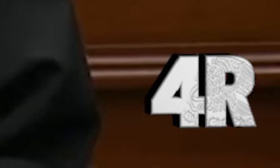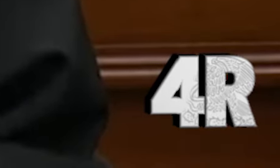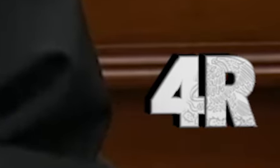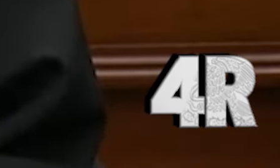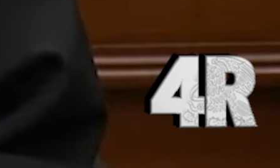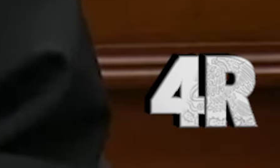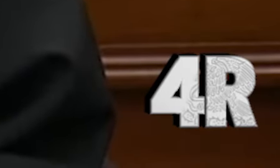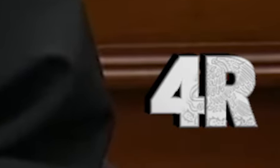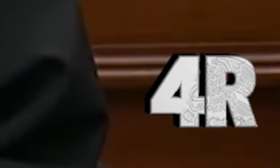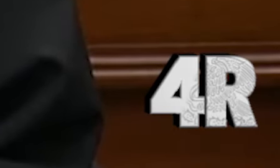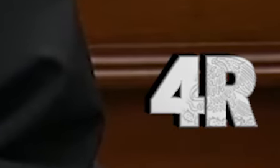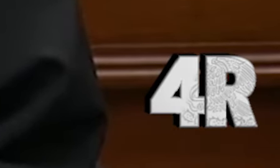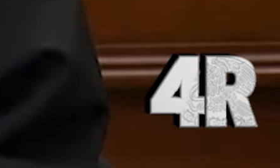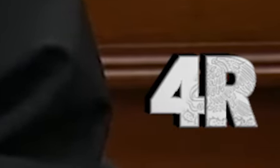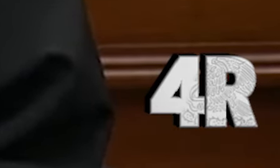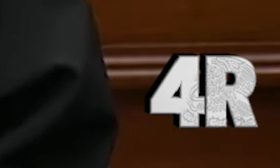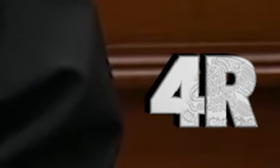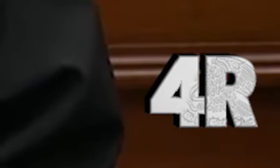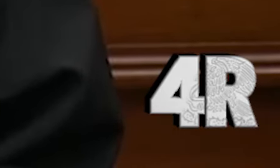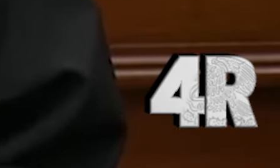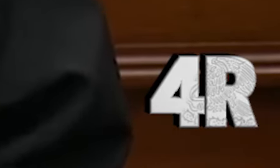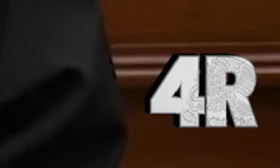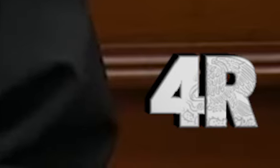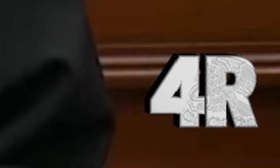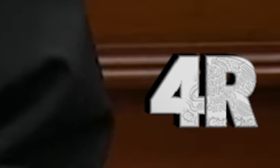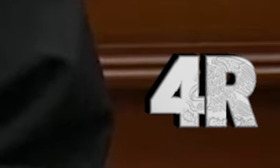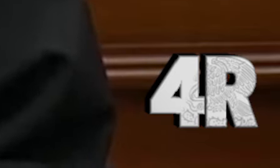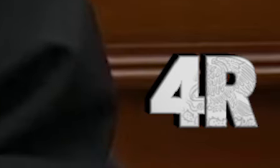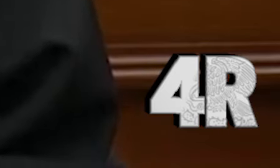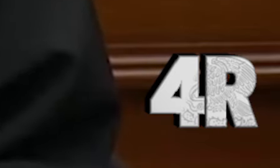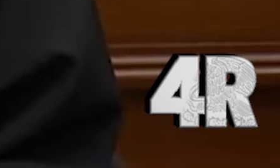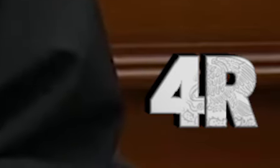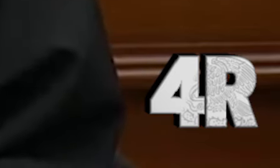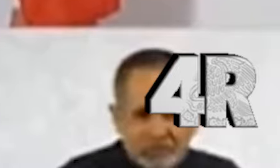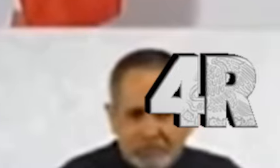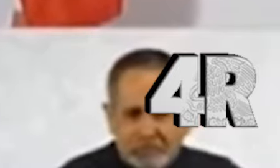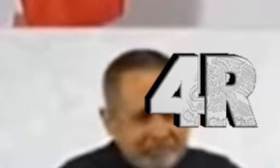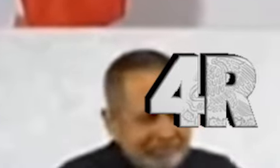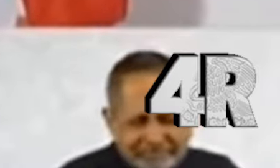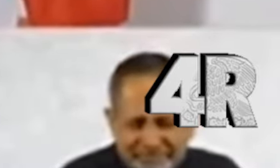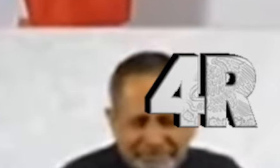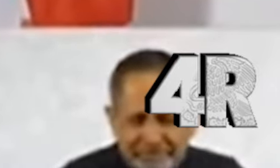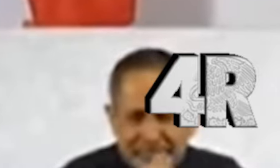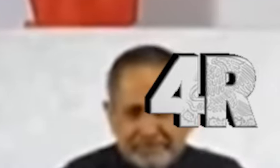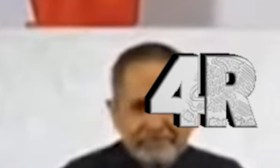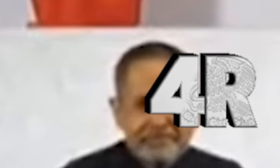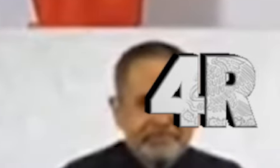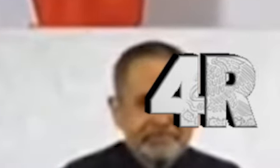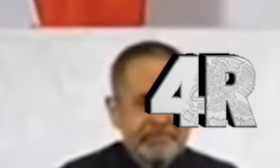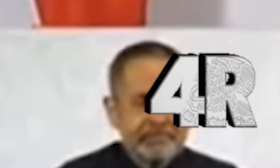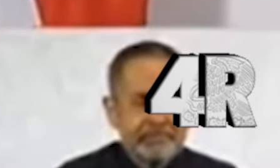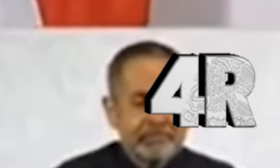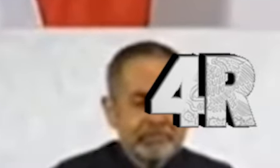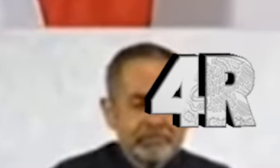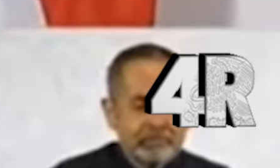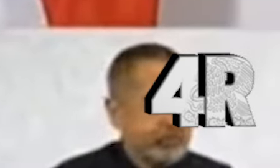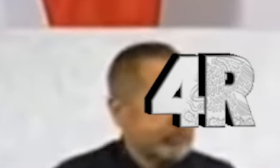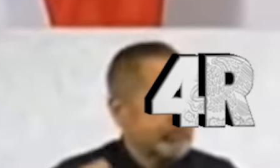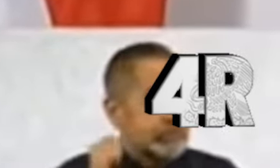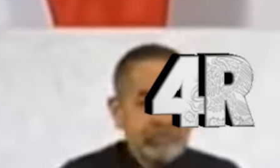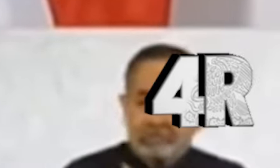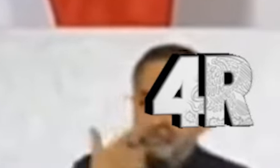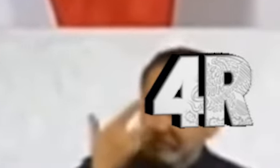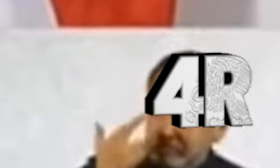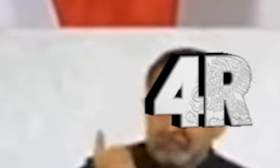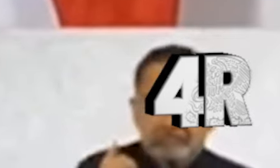pertinentemente en este canal y ya saben si les gustó el video por favor dejen su like Comenten y compartan con todos sus amigos para que también